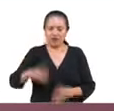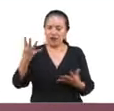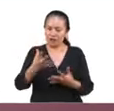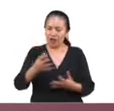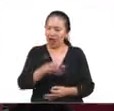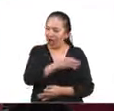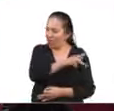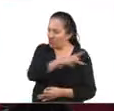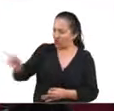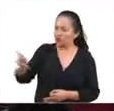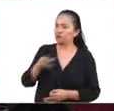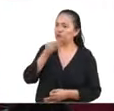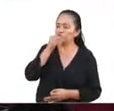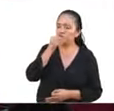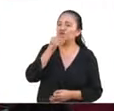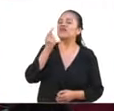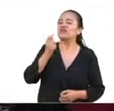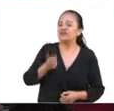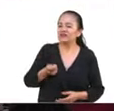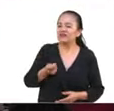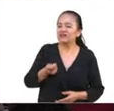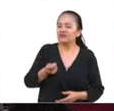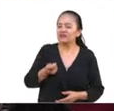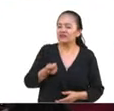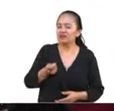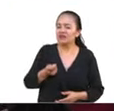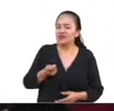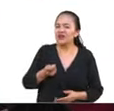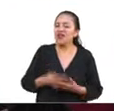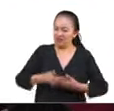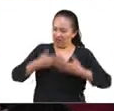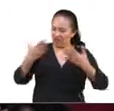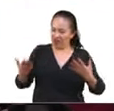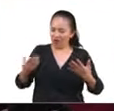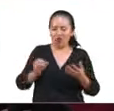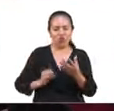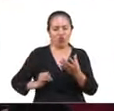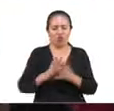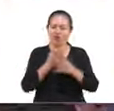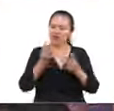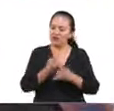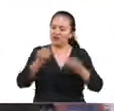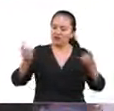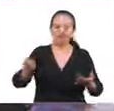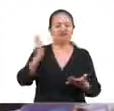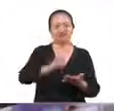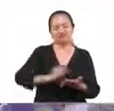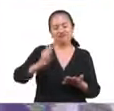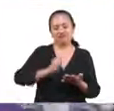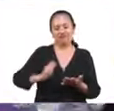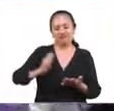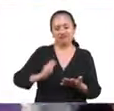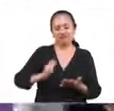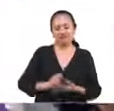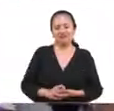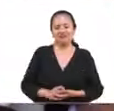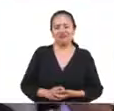callando bocas. Y estamos escribiendo las historias.